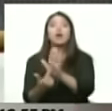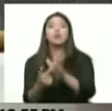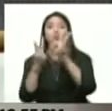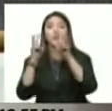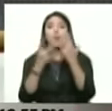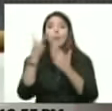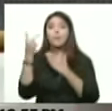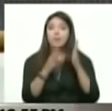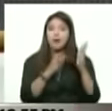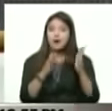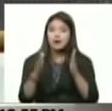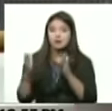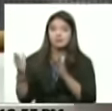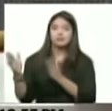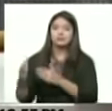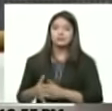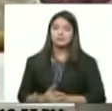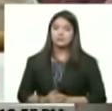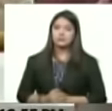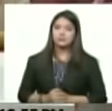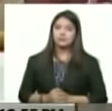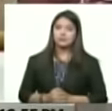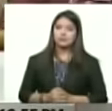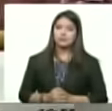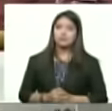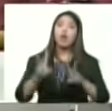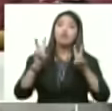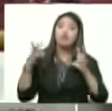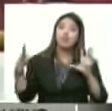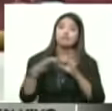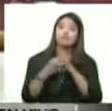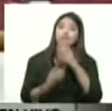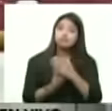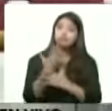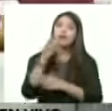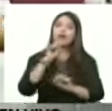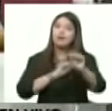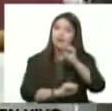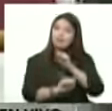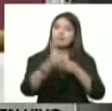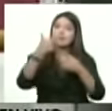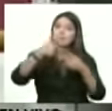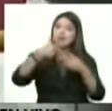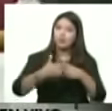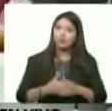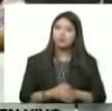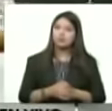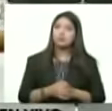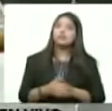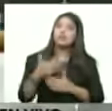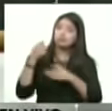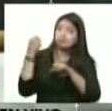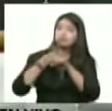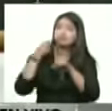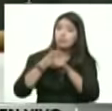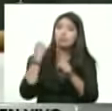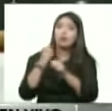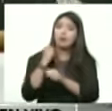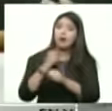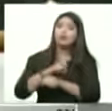estrategia para una nueva alianza que defienda el mercado y los precios petroleros. Y en eso estamos. Y